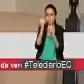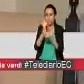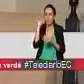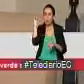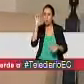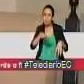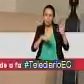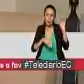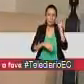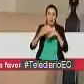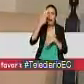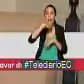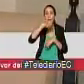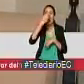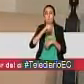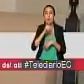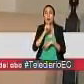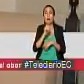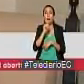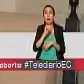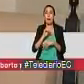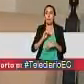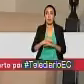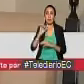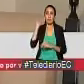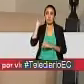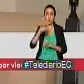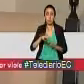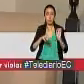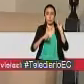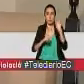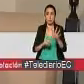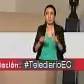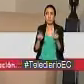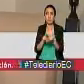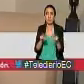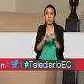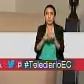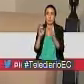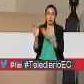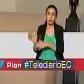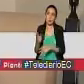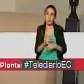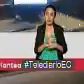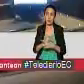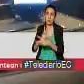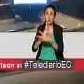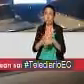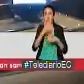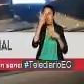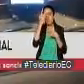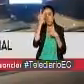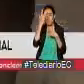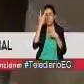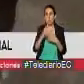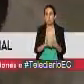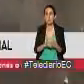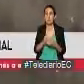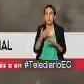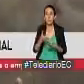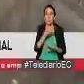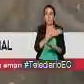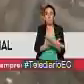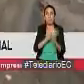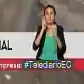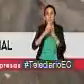agua caliente, les lanzaban incluso hasta las quebradas cuando estaban enfermos. Antes de la reforma, la ley